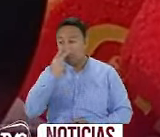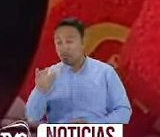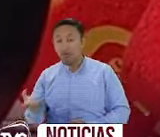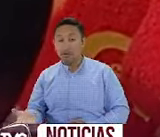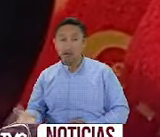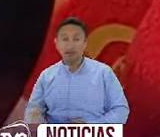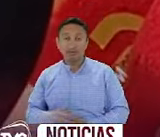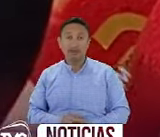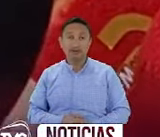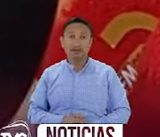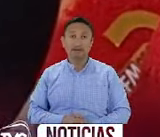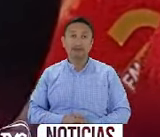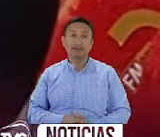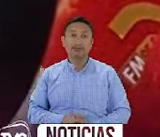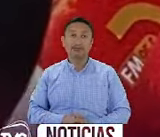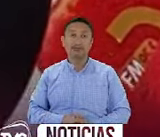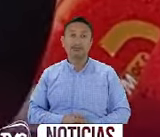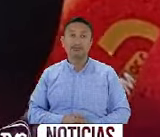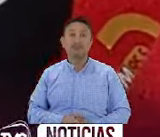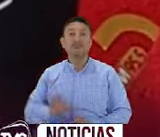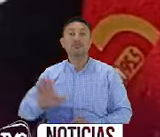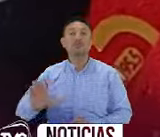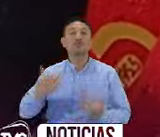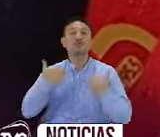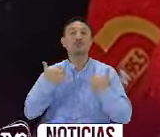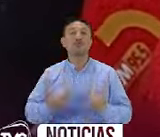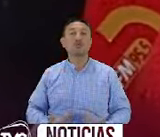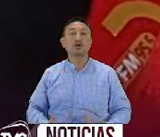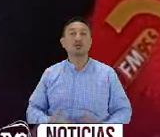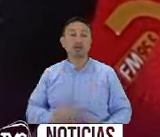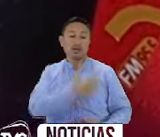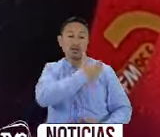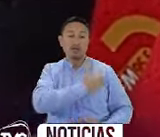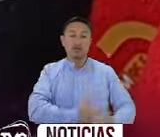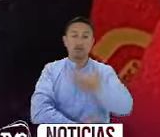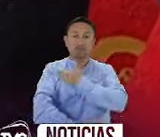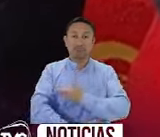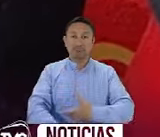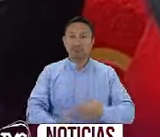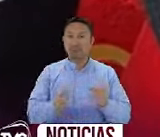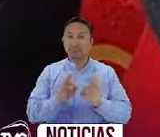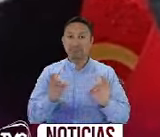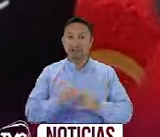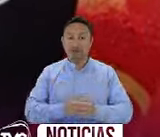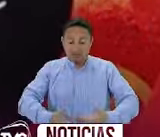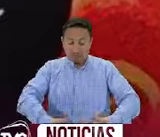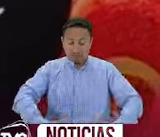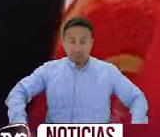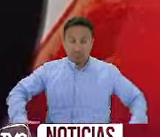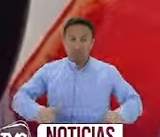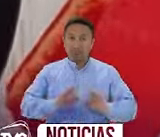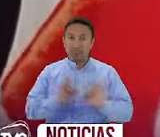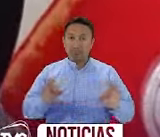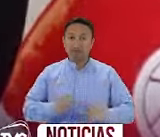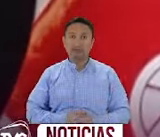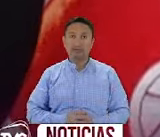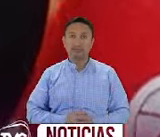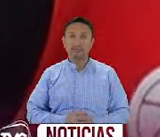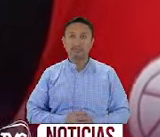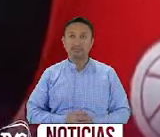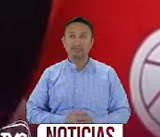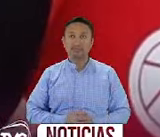que el cuerpo no tiene sus extremidades superiores, extremidades inferiores y se encuentra